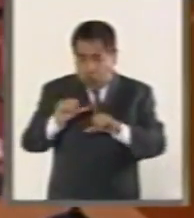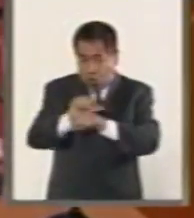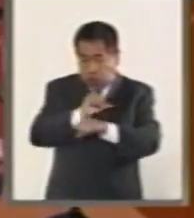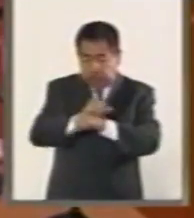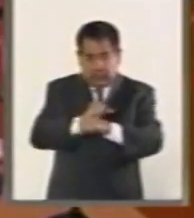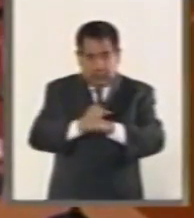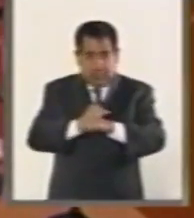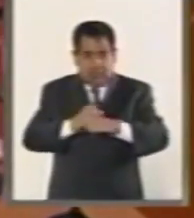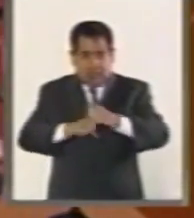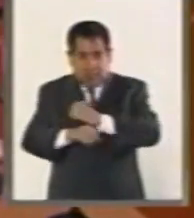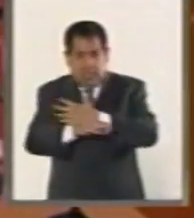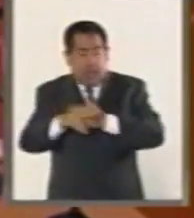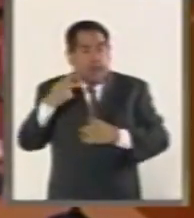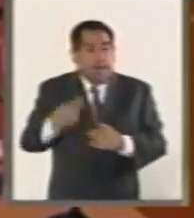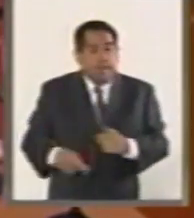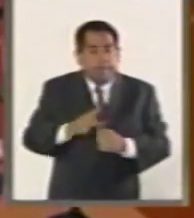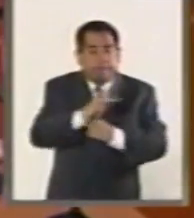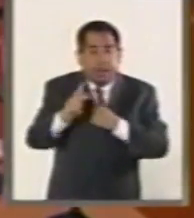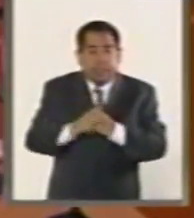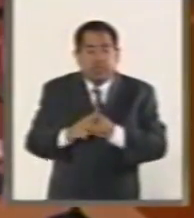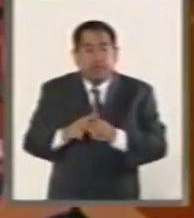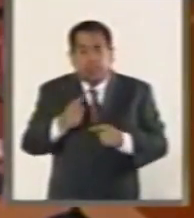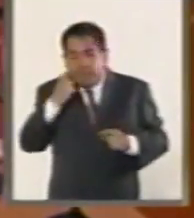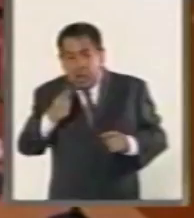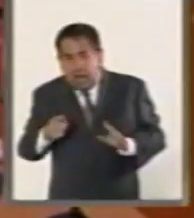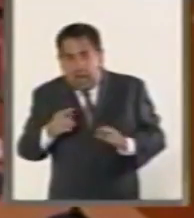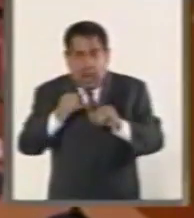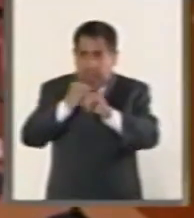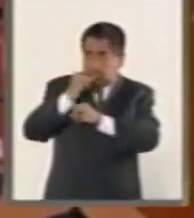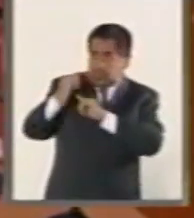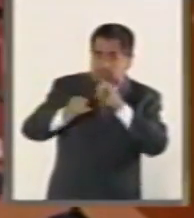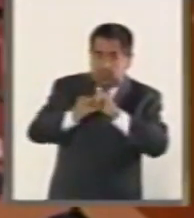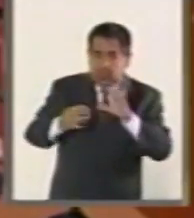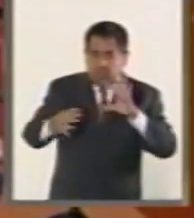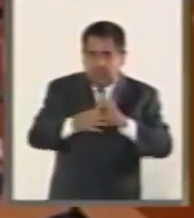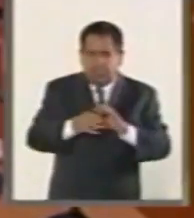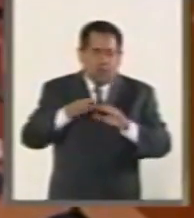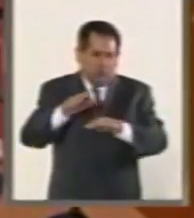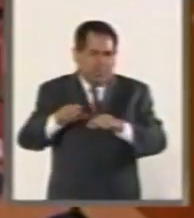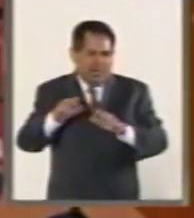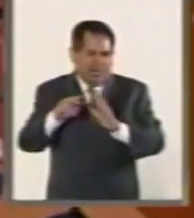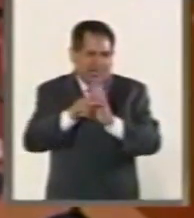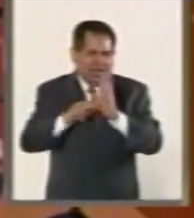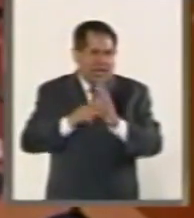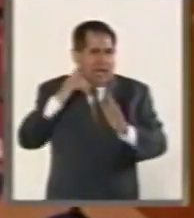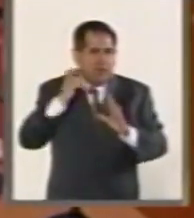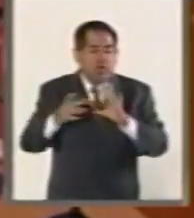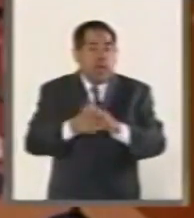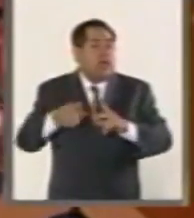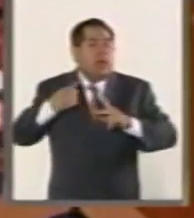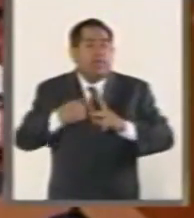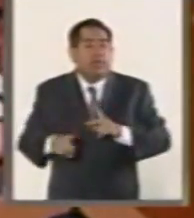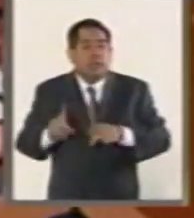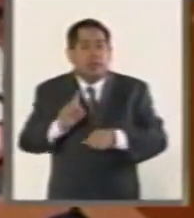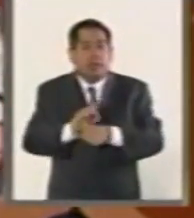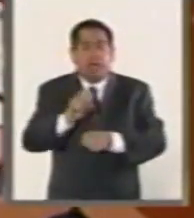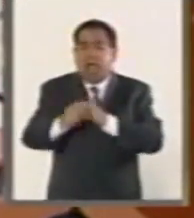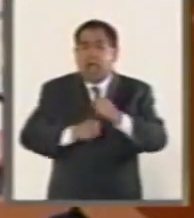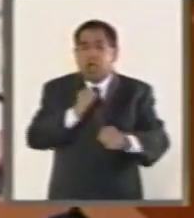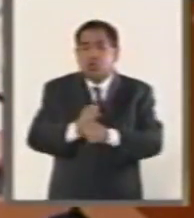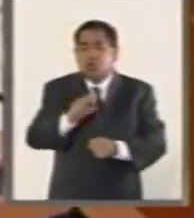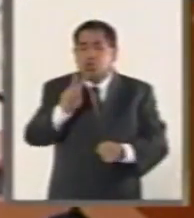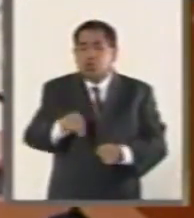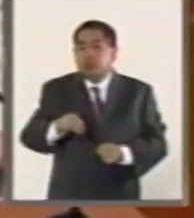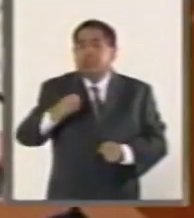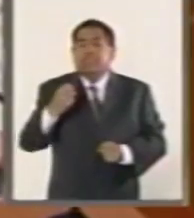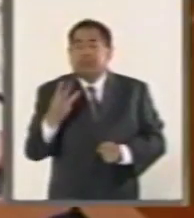vehículos en nuestro país, de acuerdo a las normas de EPA en California, iban a entrar en vigor hasta el año